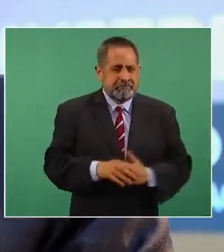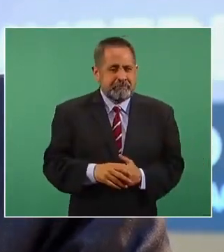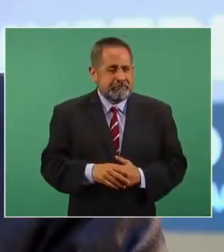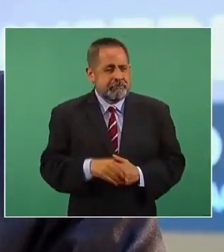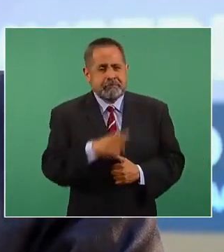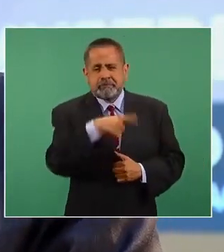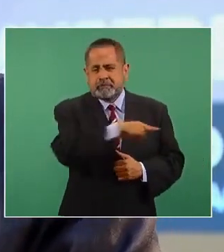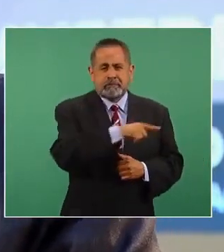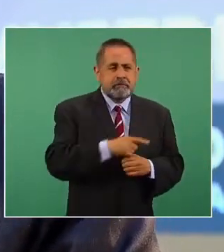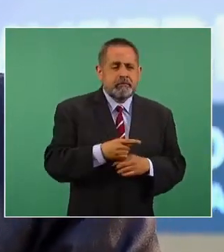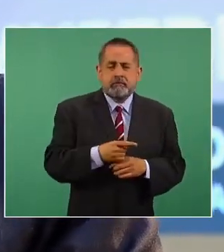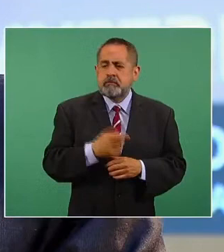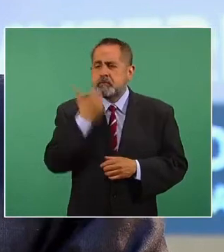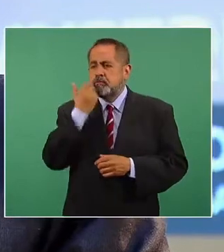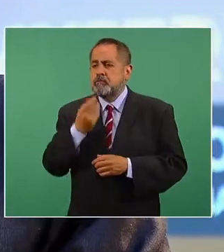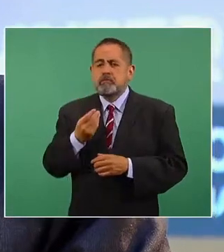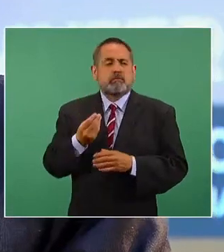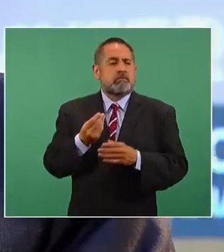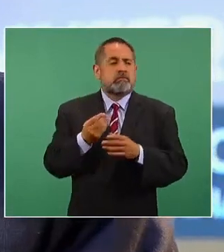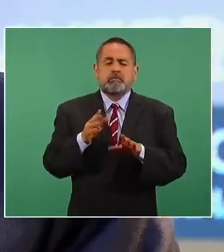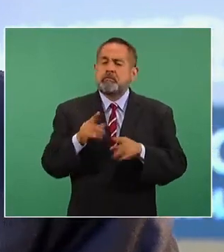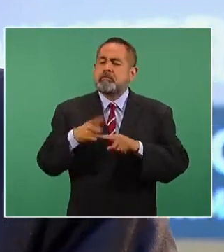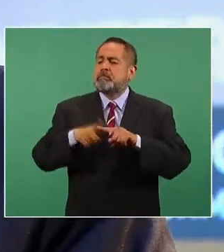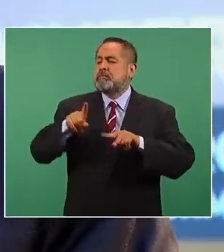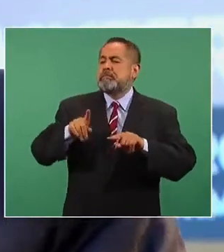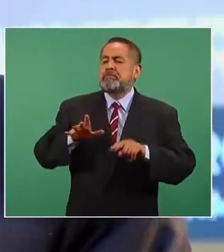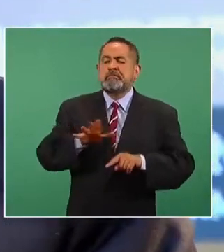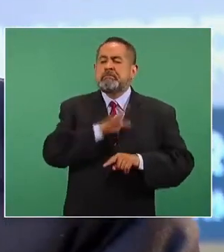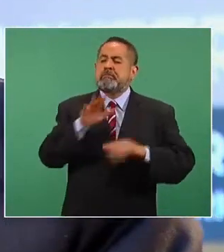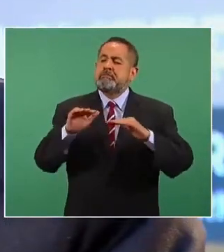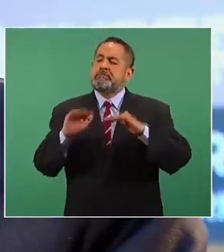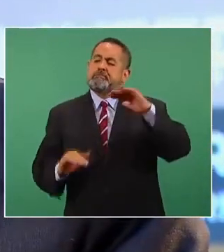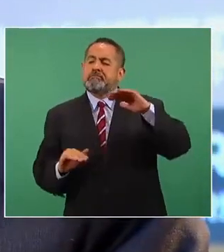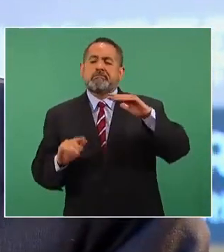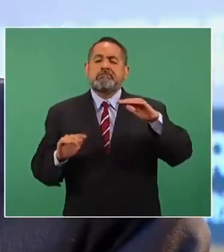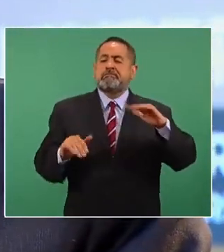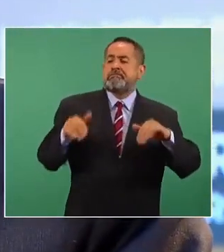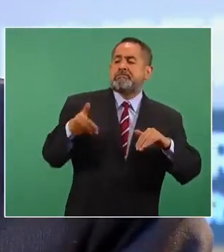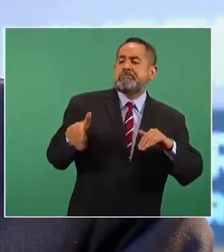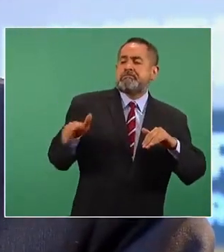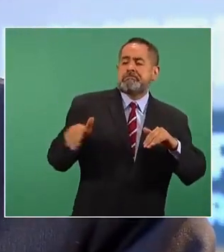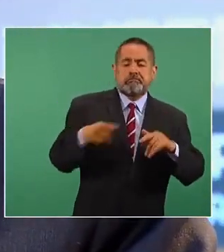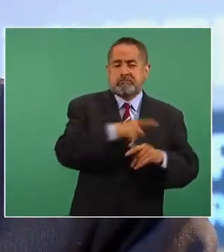Son clasistas, son racistas,